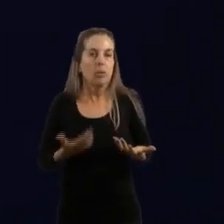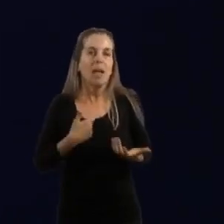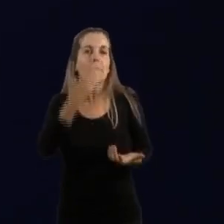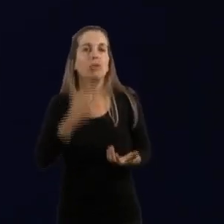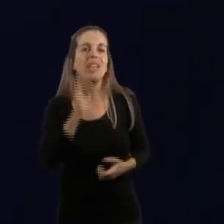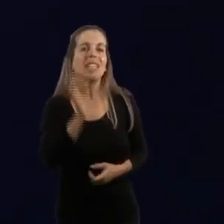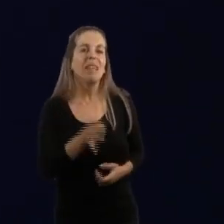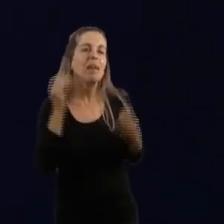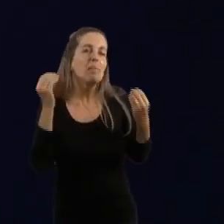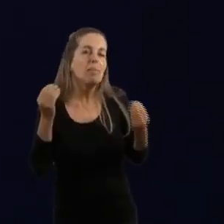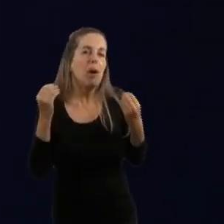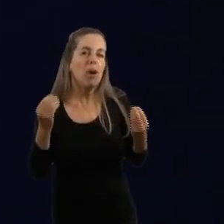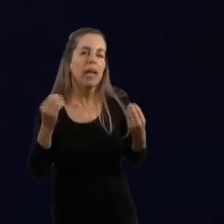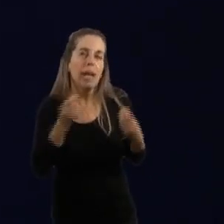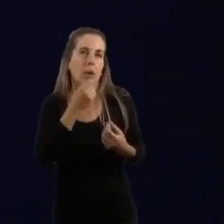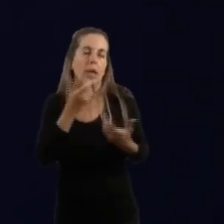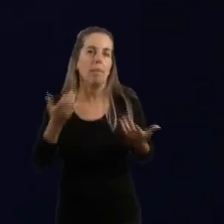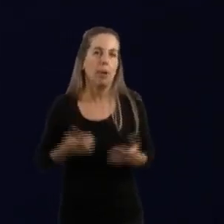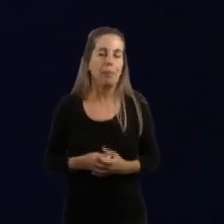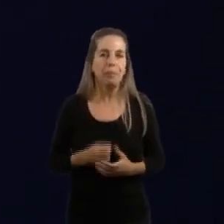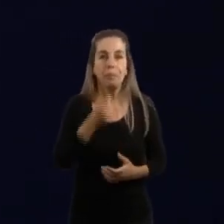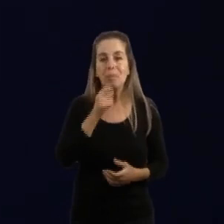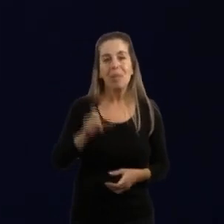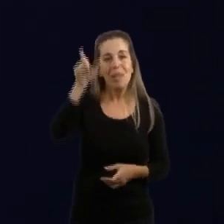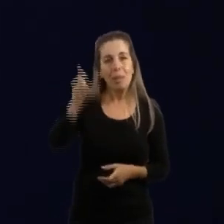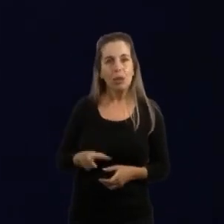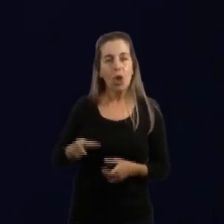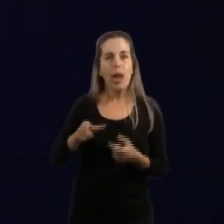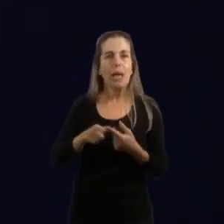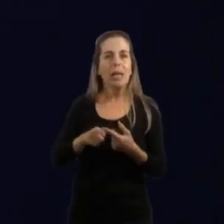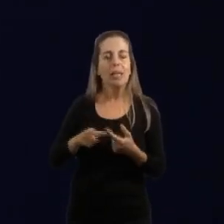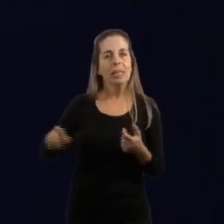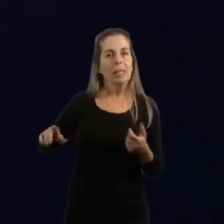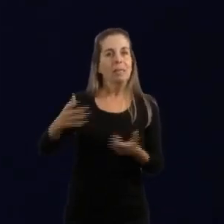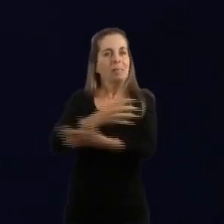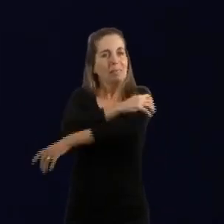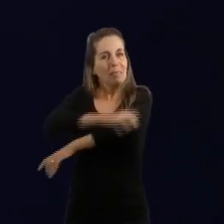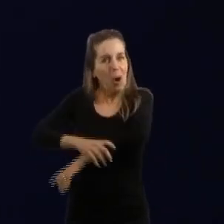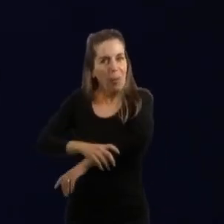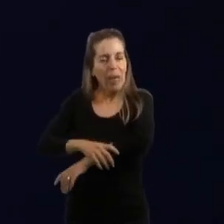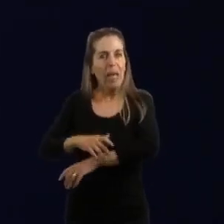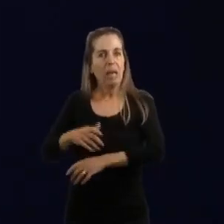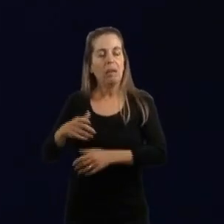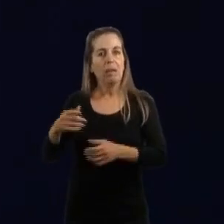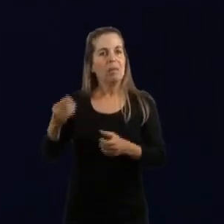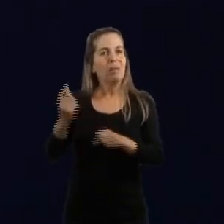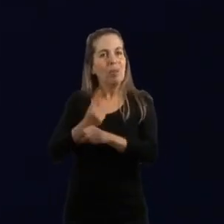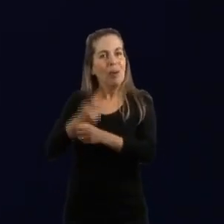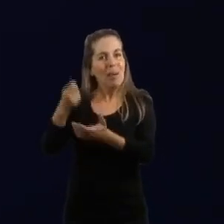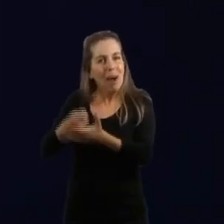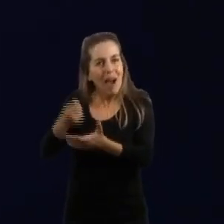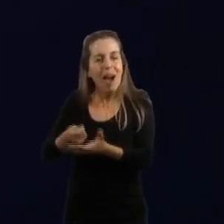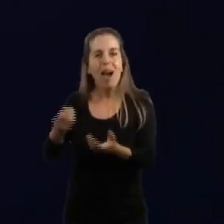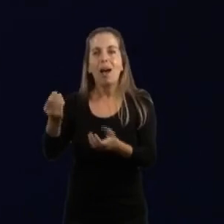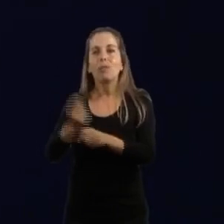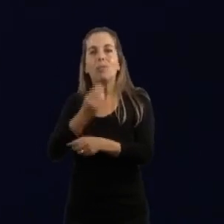por qué una persona que no llega a comer todos los días debe seguir solventando, directa o indirectamente con